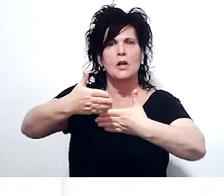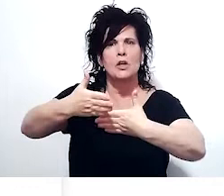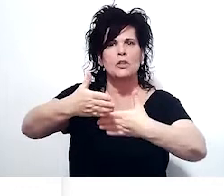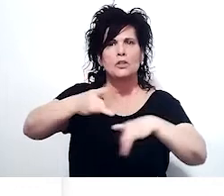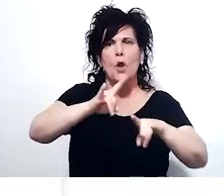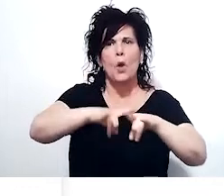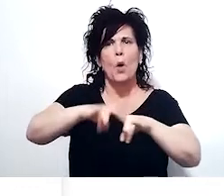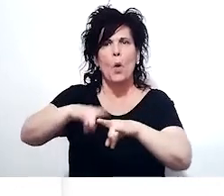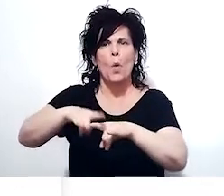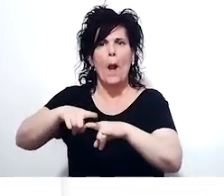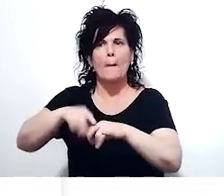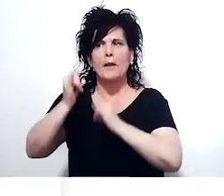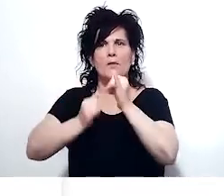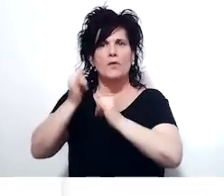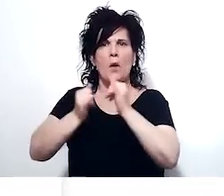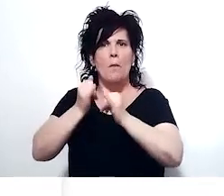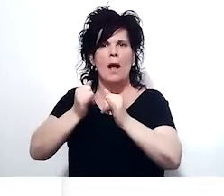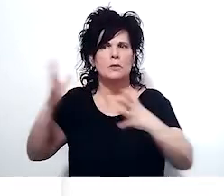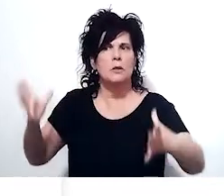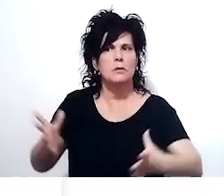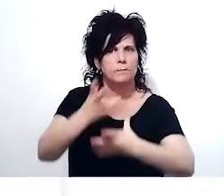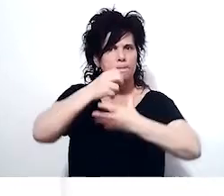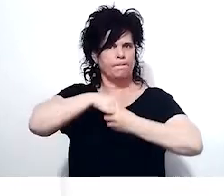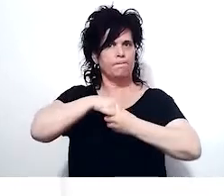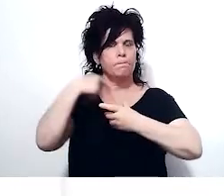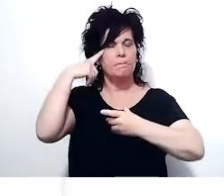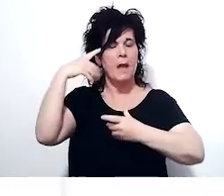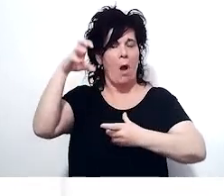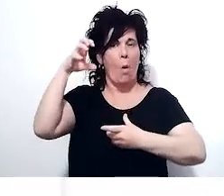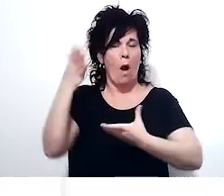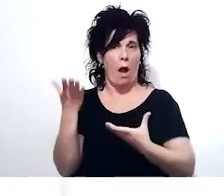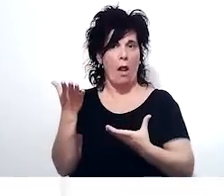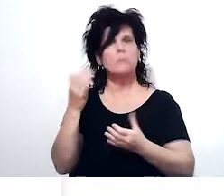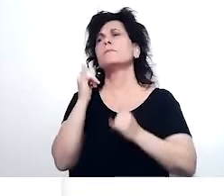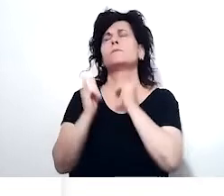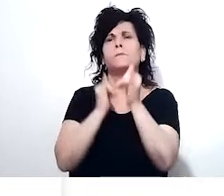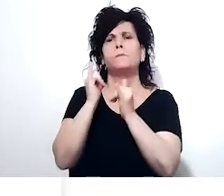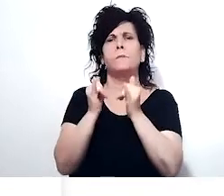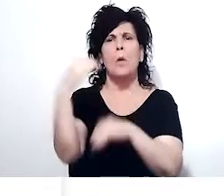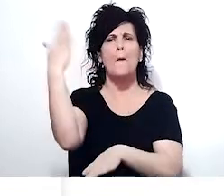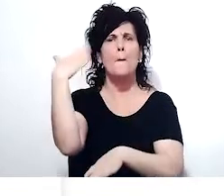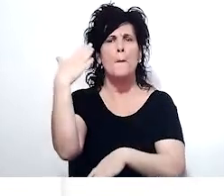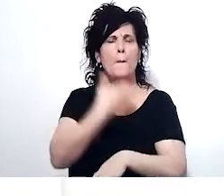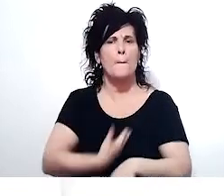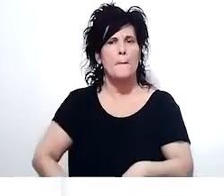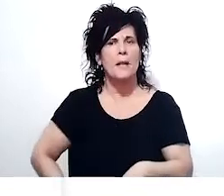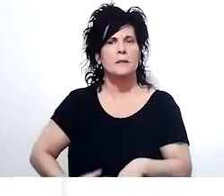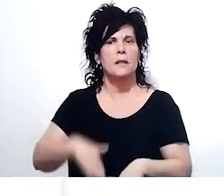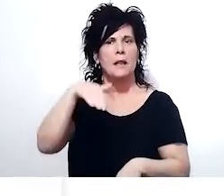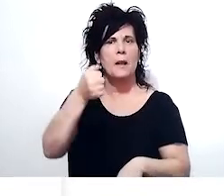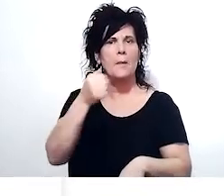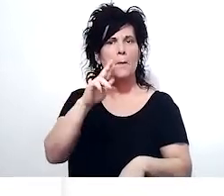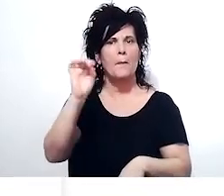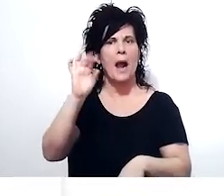algunas plataformas que están concentrando gran cantidad de información. Y recuerdo un discurso que dio el presidente Macron